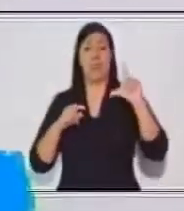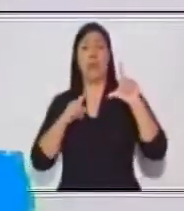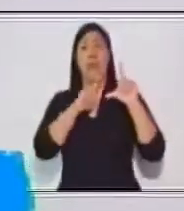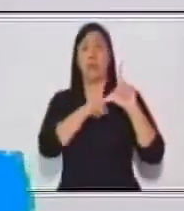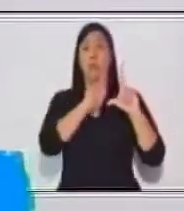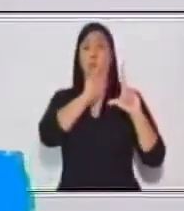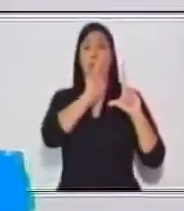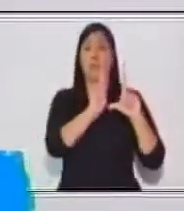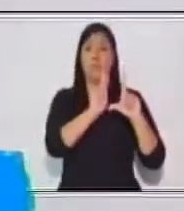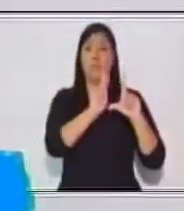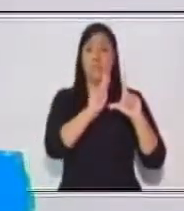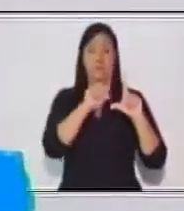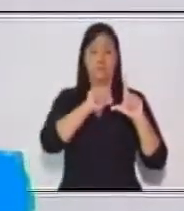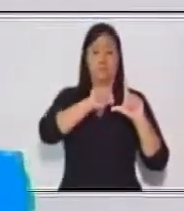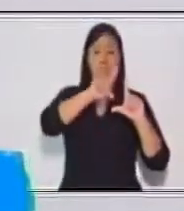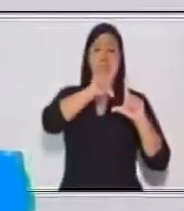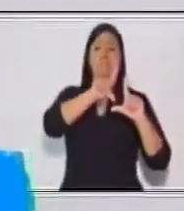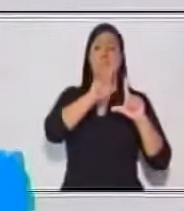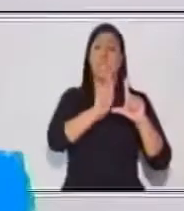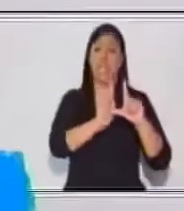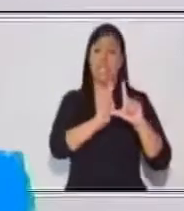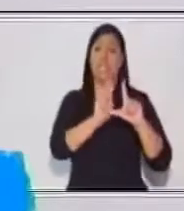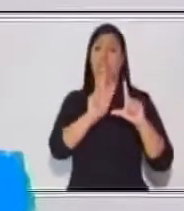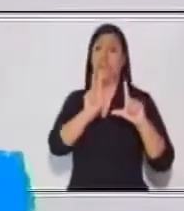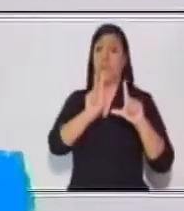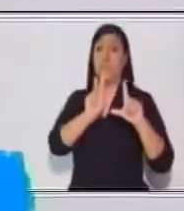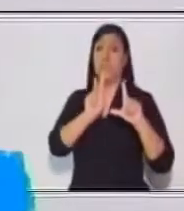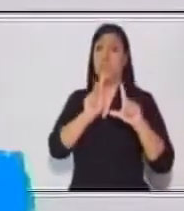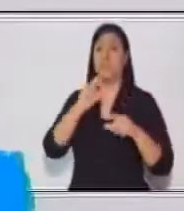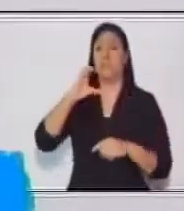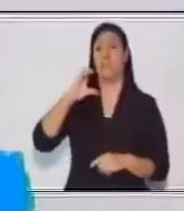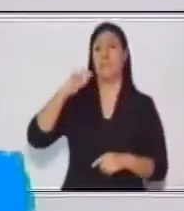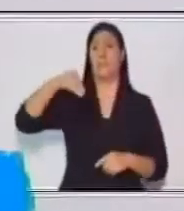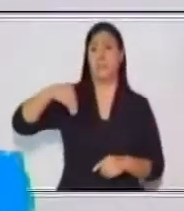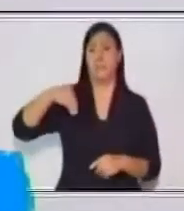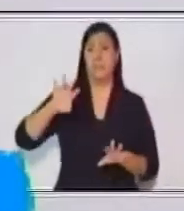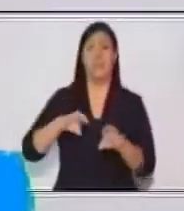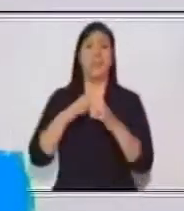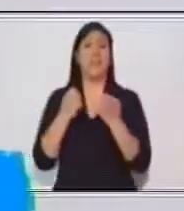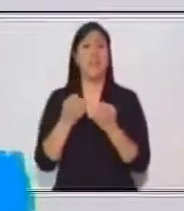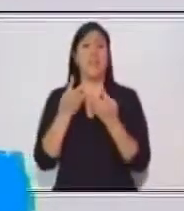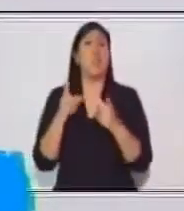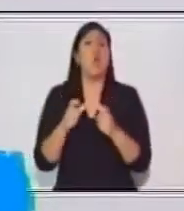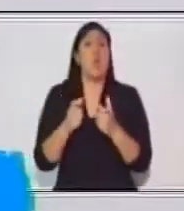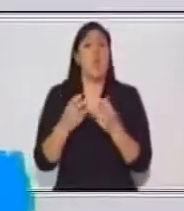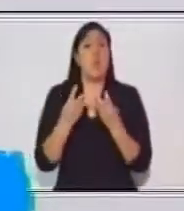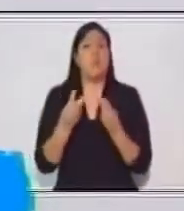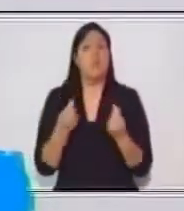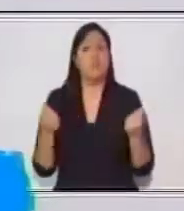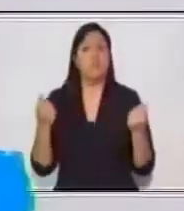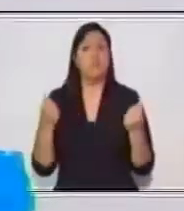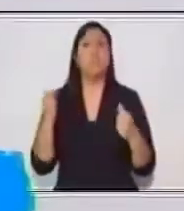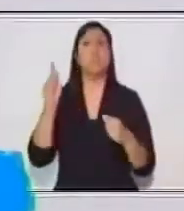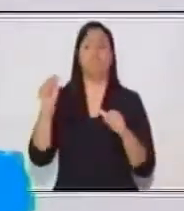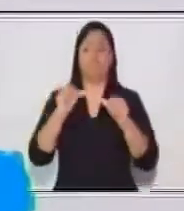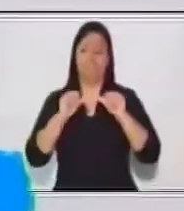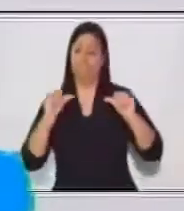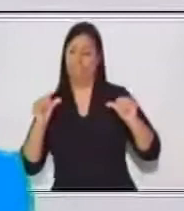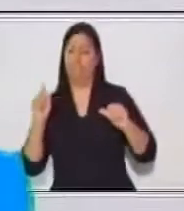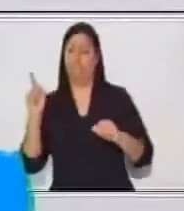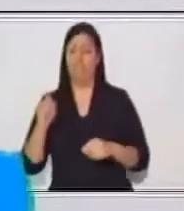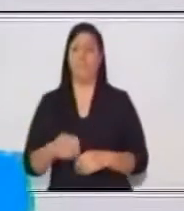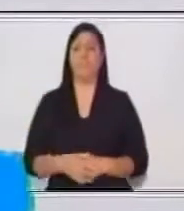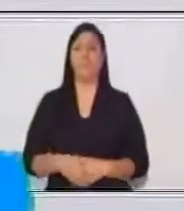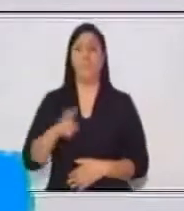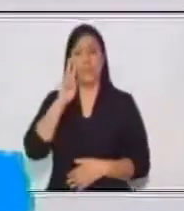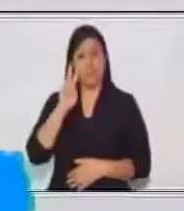Y, que su altura es Y centímetros. Vamos a resolver en esta tabla. Entonces veamos